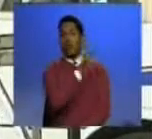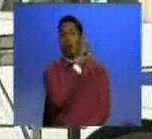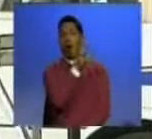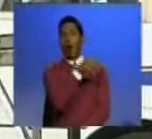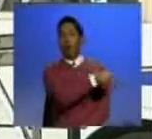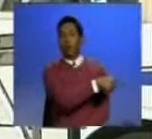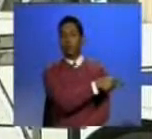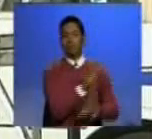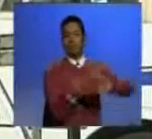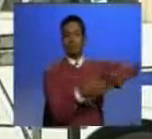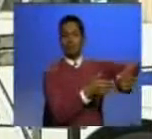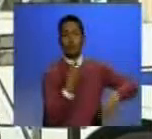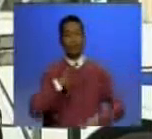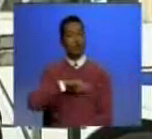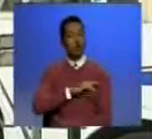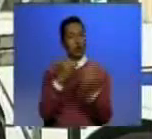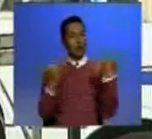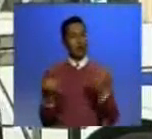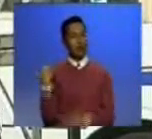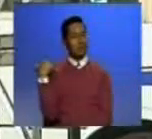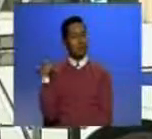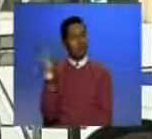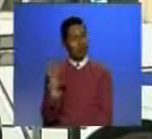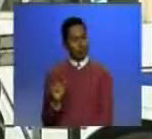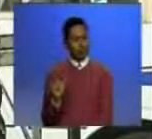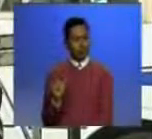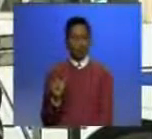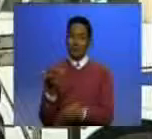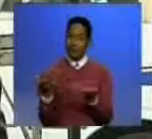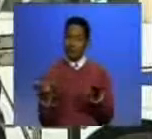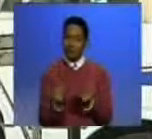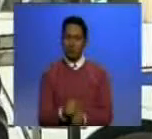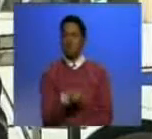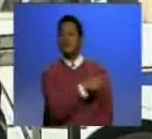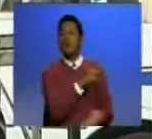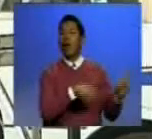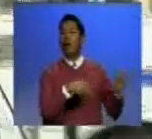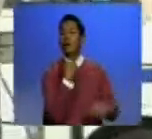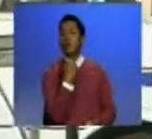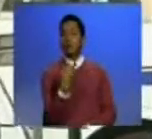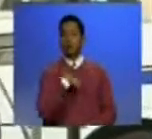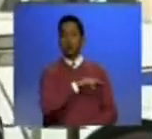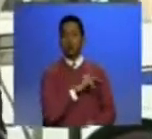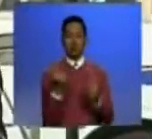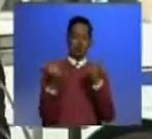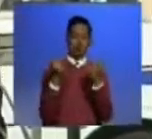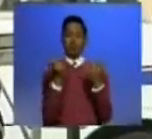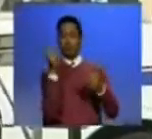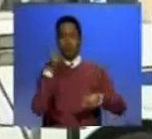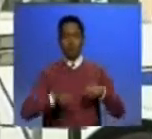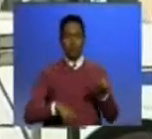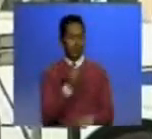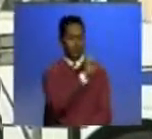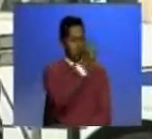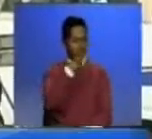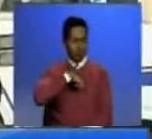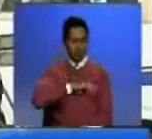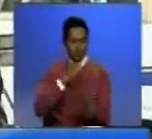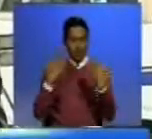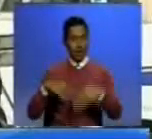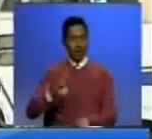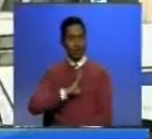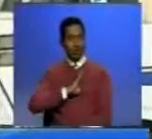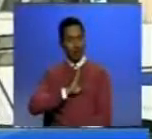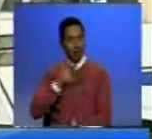etcétera. Ya estamos bajando los precios. Que no saben manejar, ya tenemos el programa de asistencia técnica, de